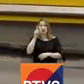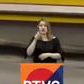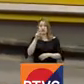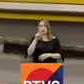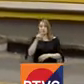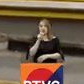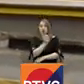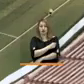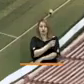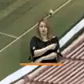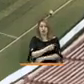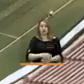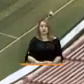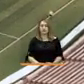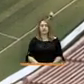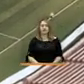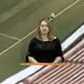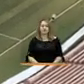dosis